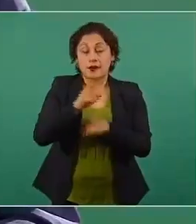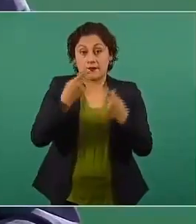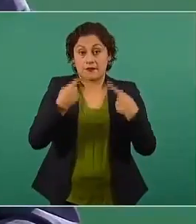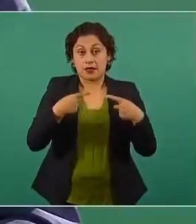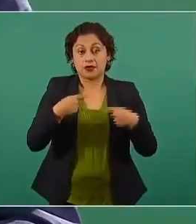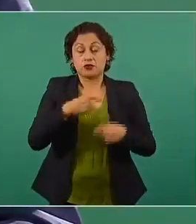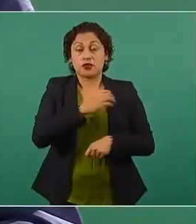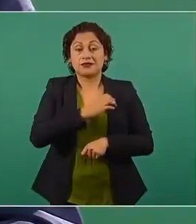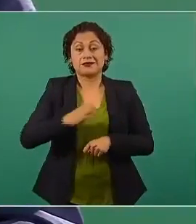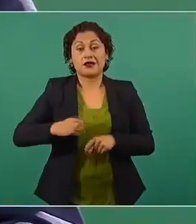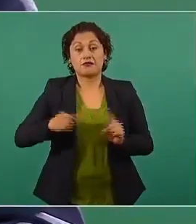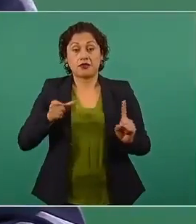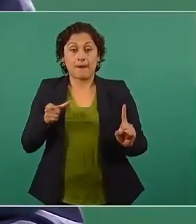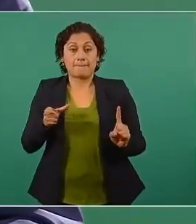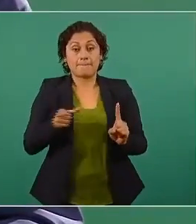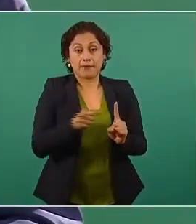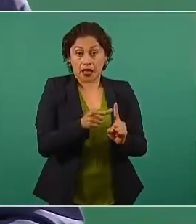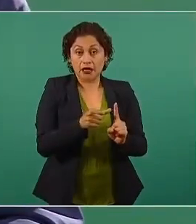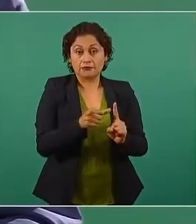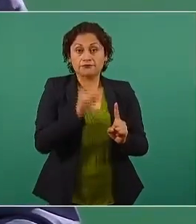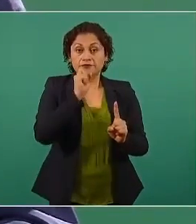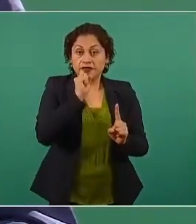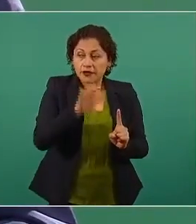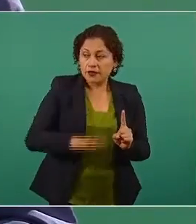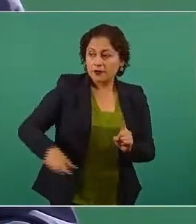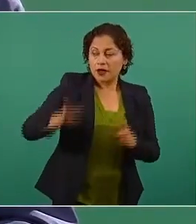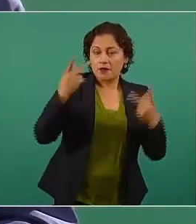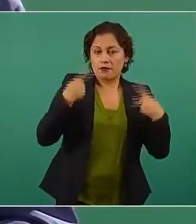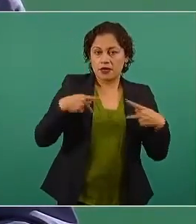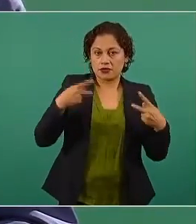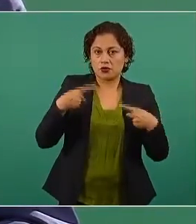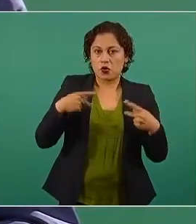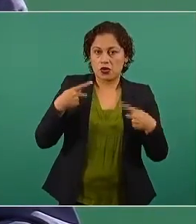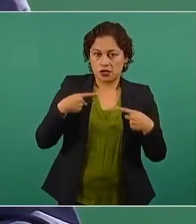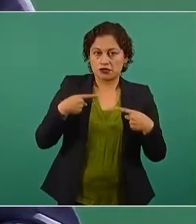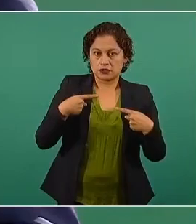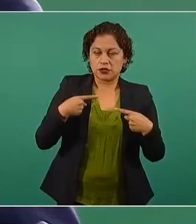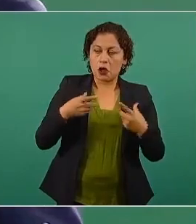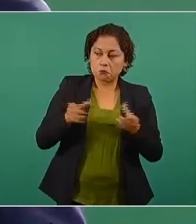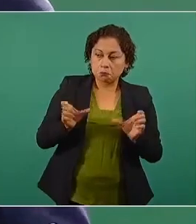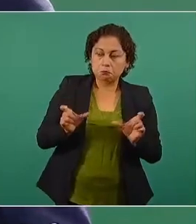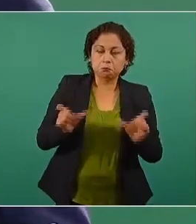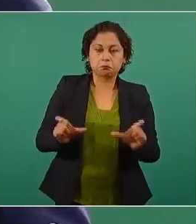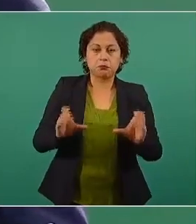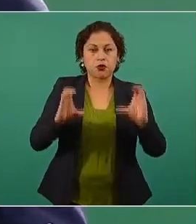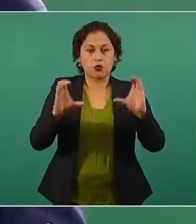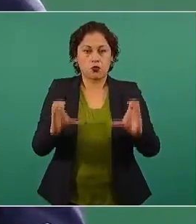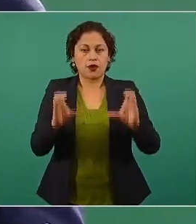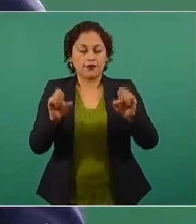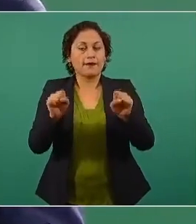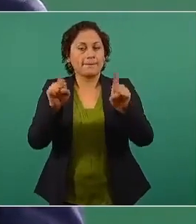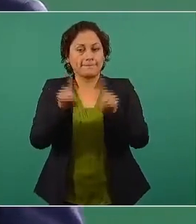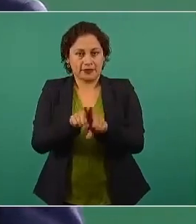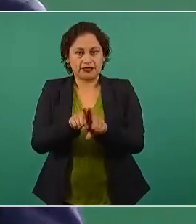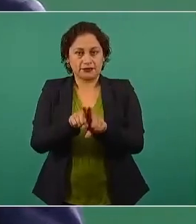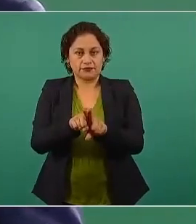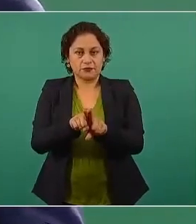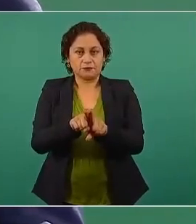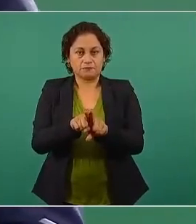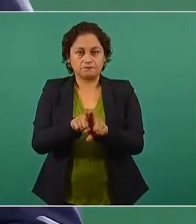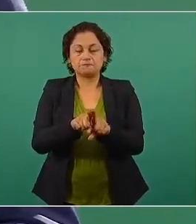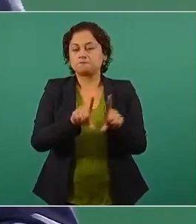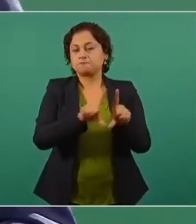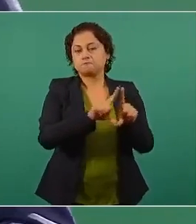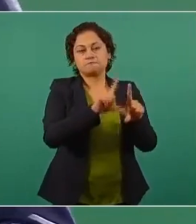candidatos y de cuidar a los ciudadanos. Y esto se replica en todos